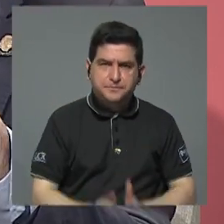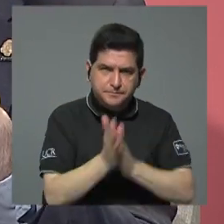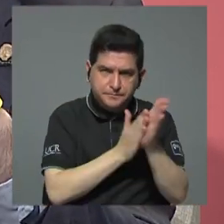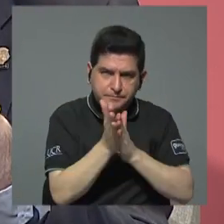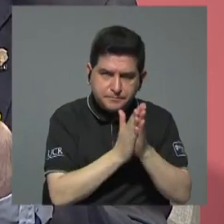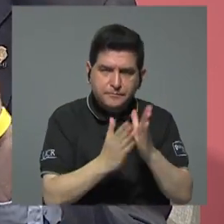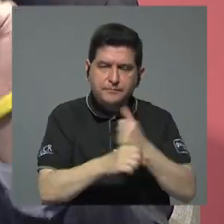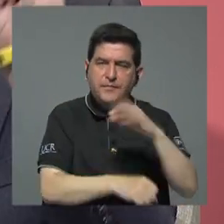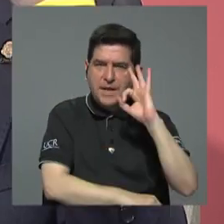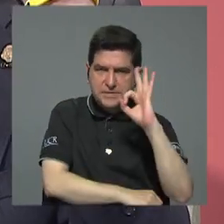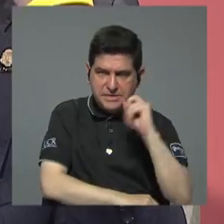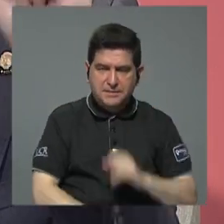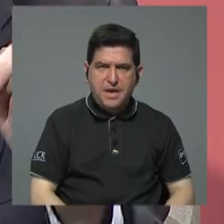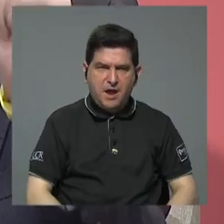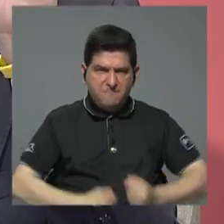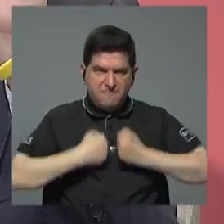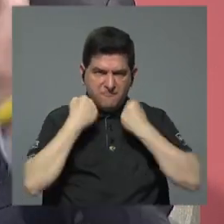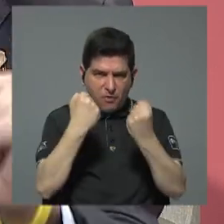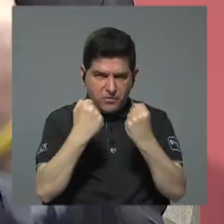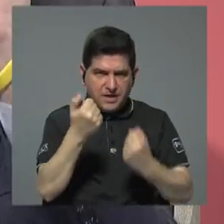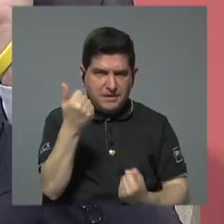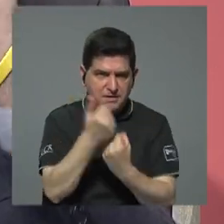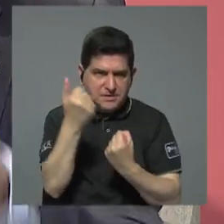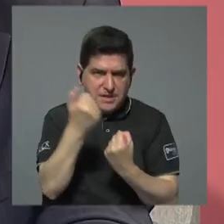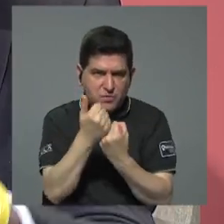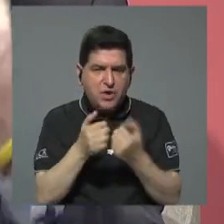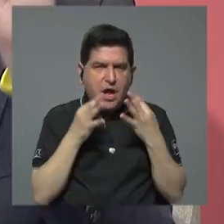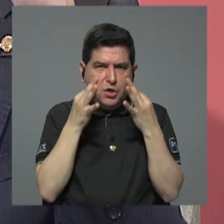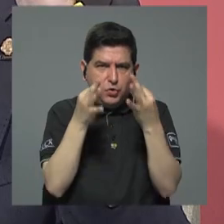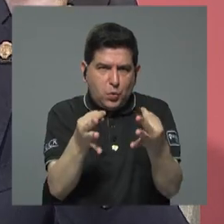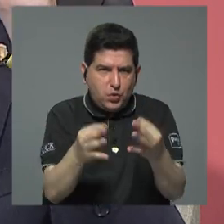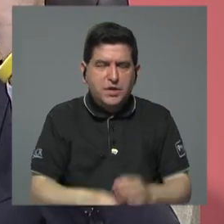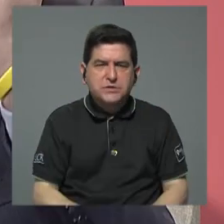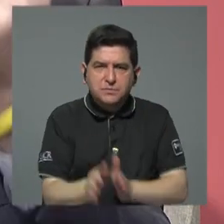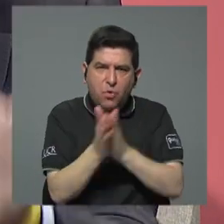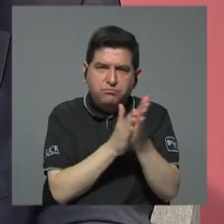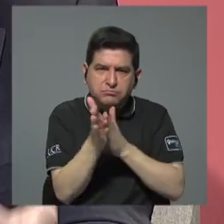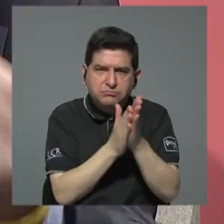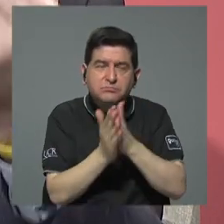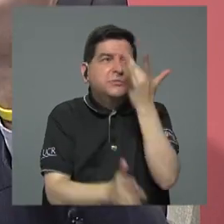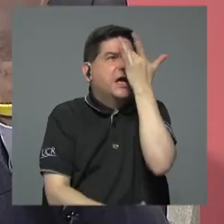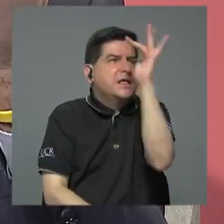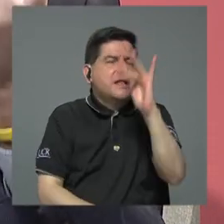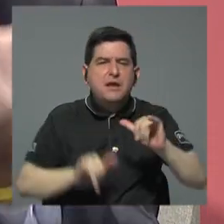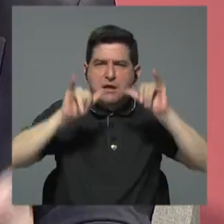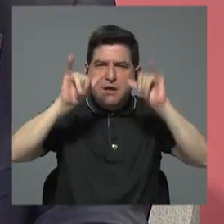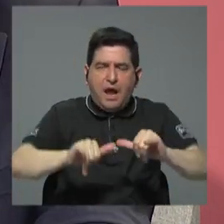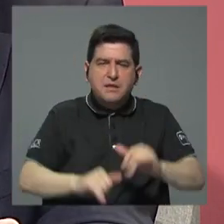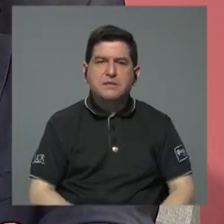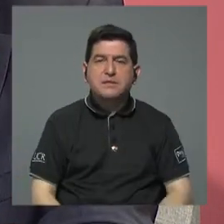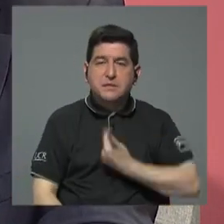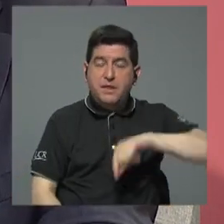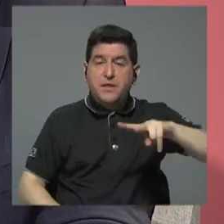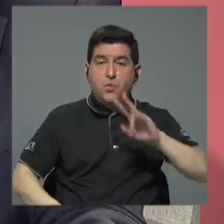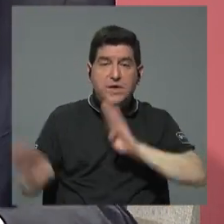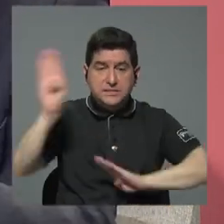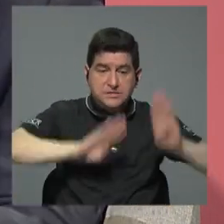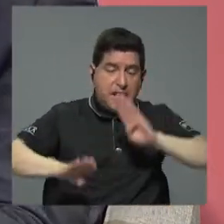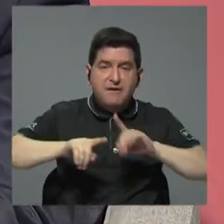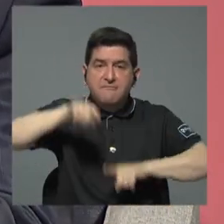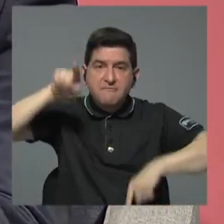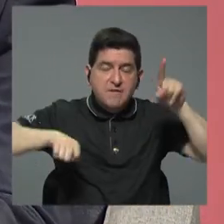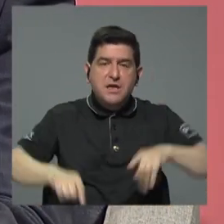lo que hacemos bien, fortalecer y apoyar el turismo, el aprovechamiento inteligente y sostenible de nuestra biodiversidad